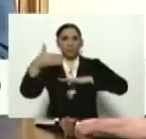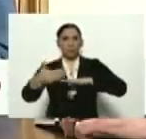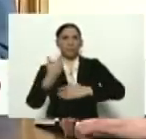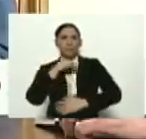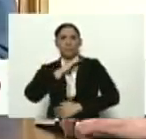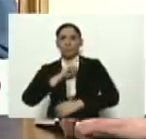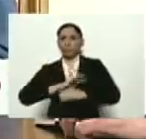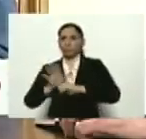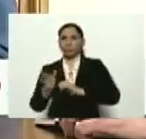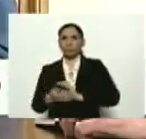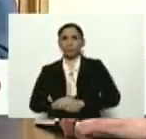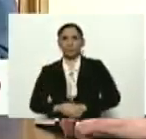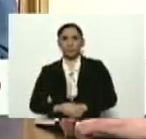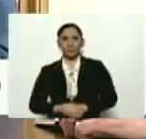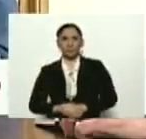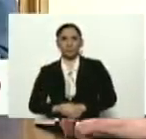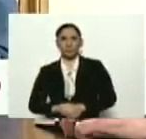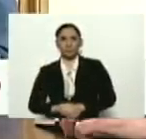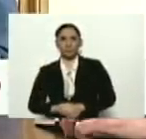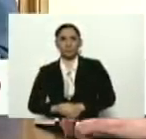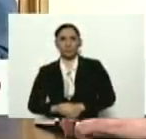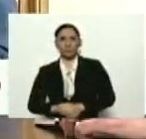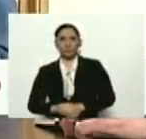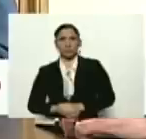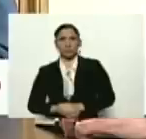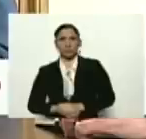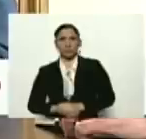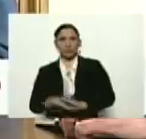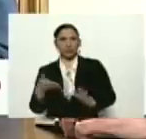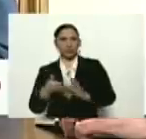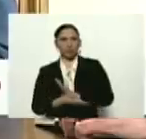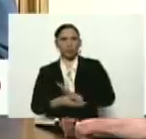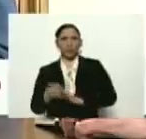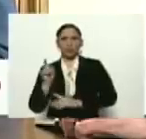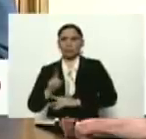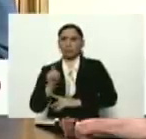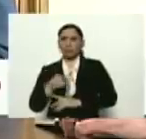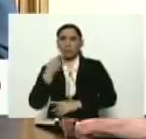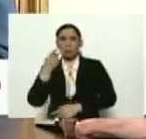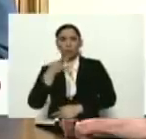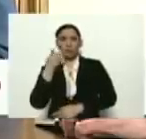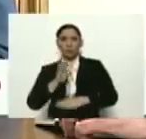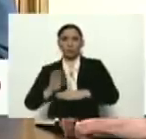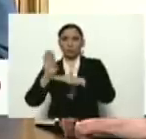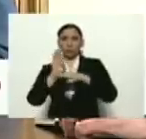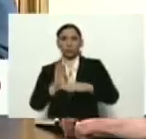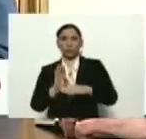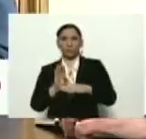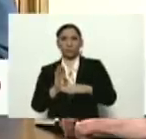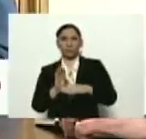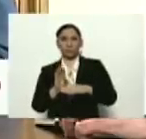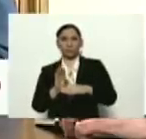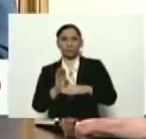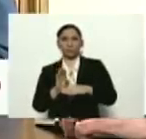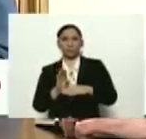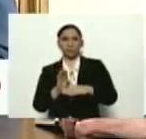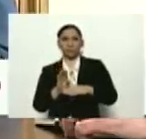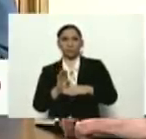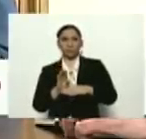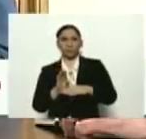el coronavirus, la situación económica, social, la necesidad de políticas de protección y